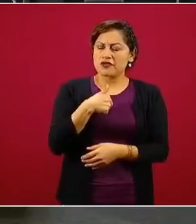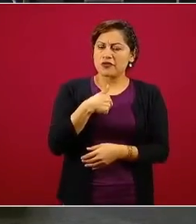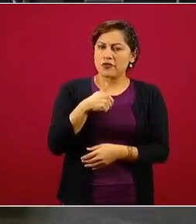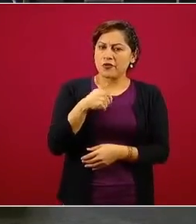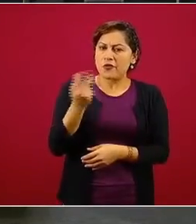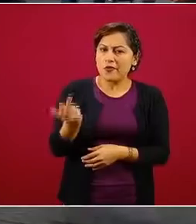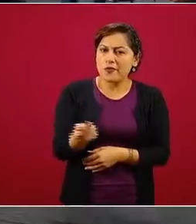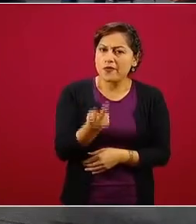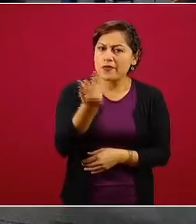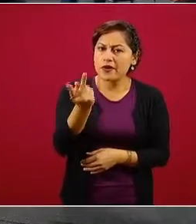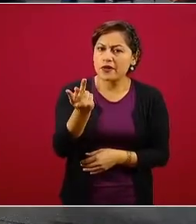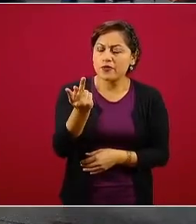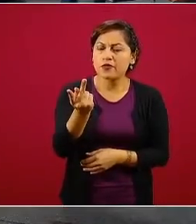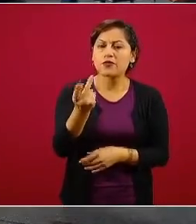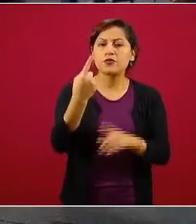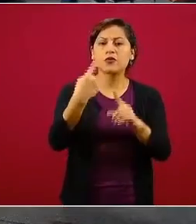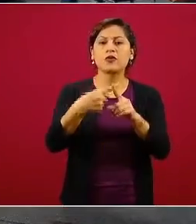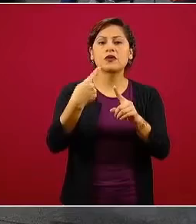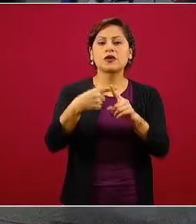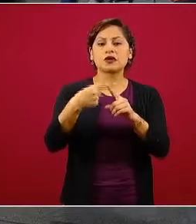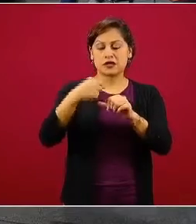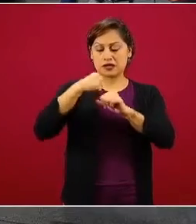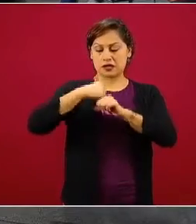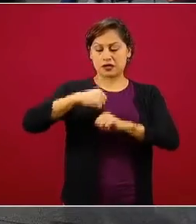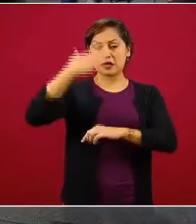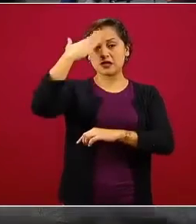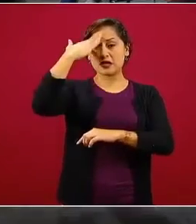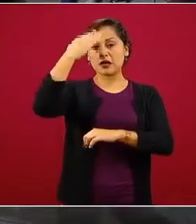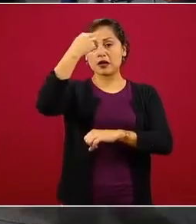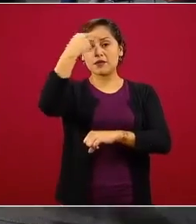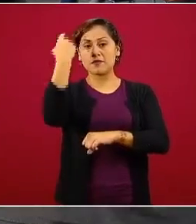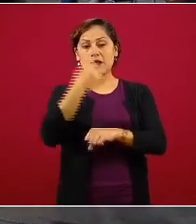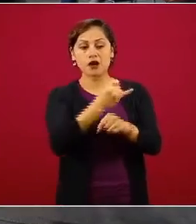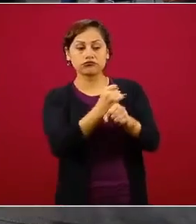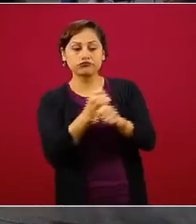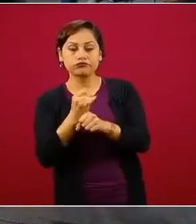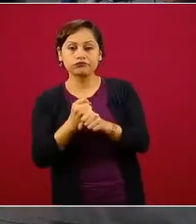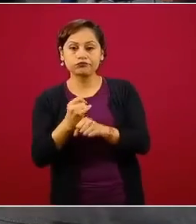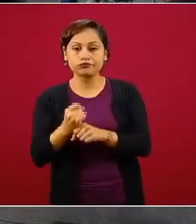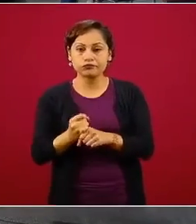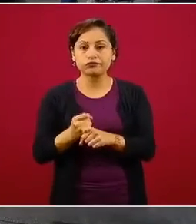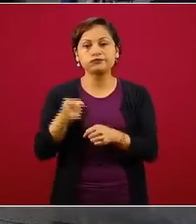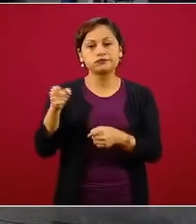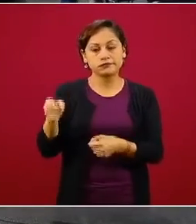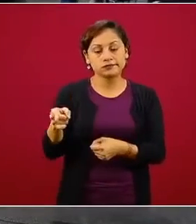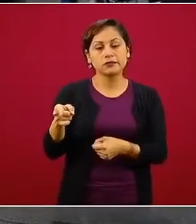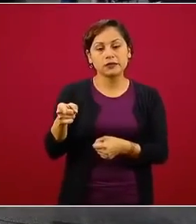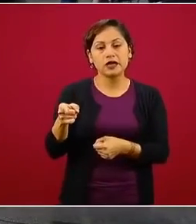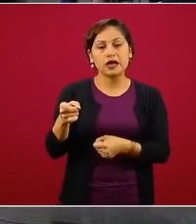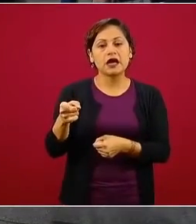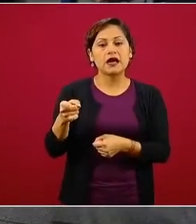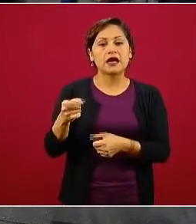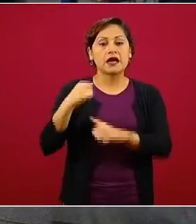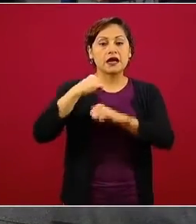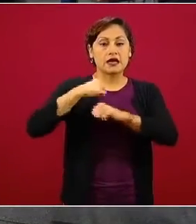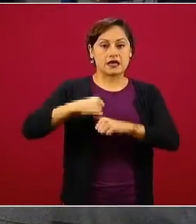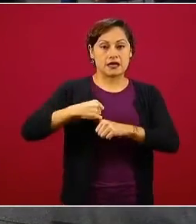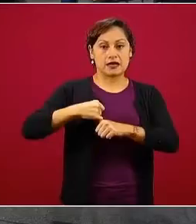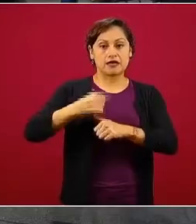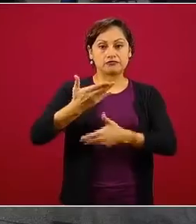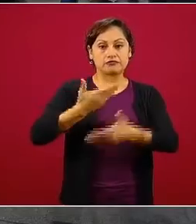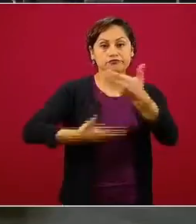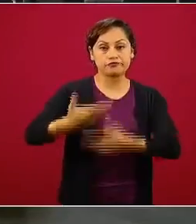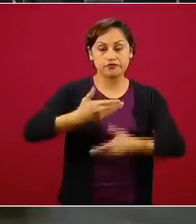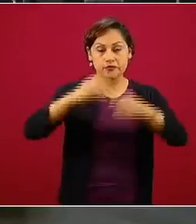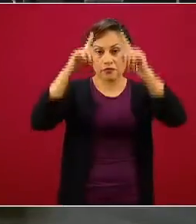inspección? Bueno, la Dirección de Marina Mercante. Ningún barco puede zarpar si no tiene eso. No se ha hecho desde